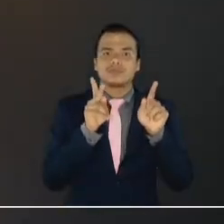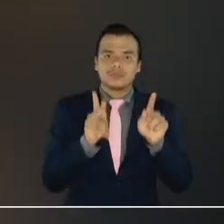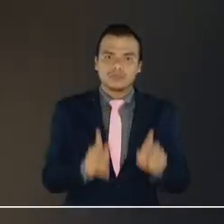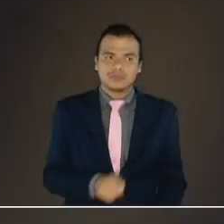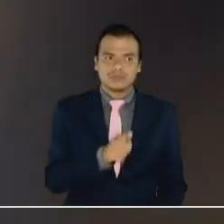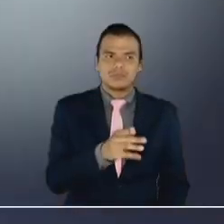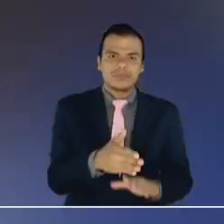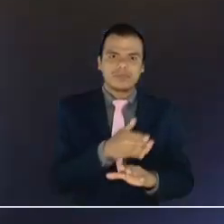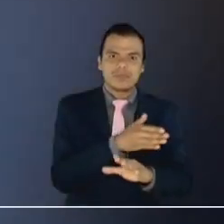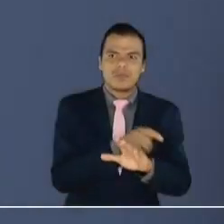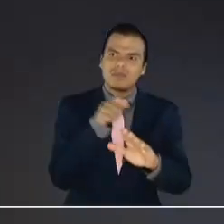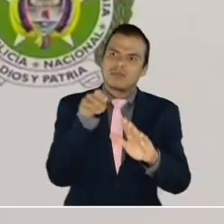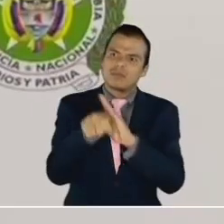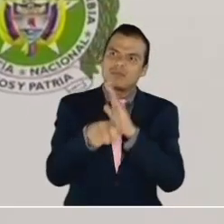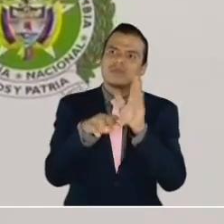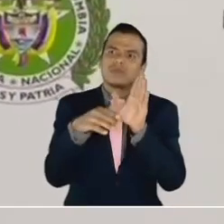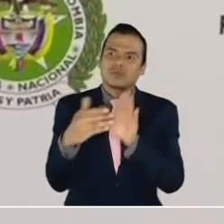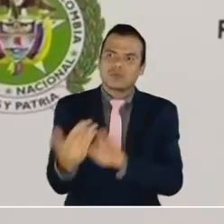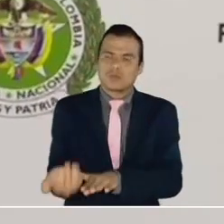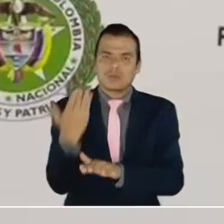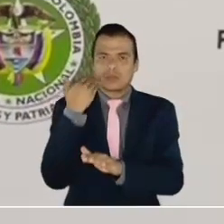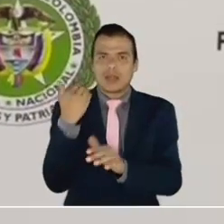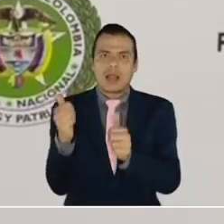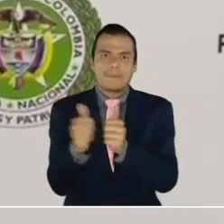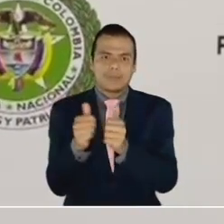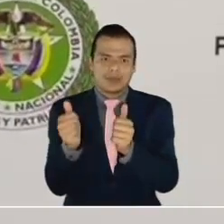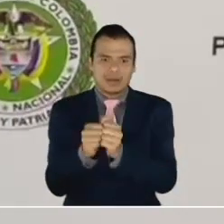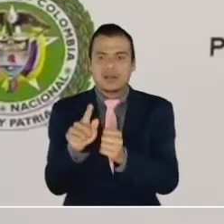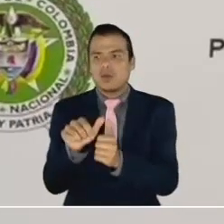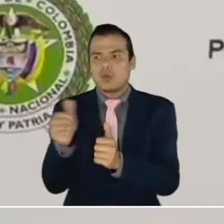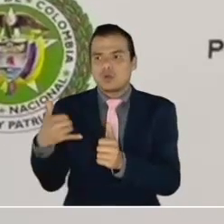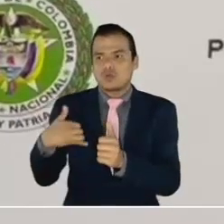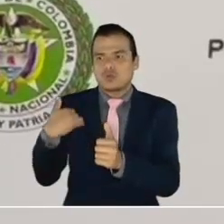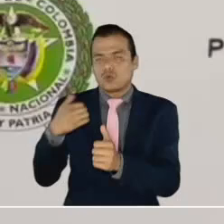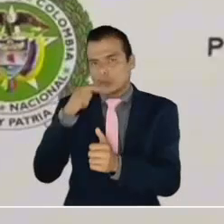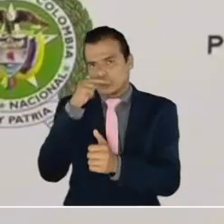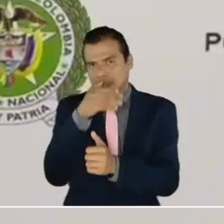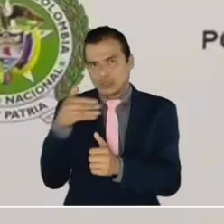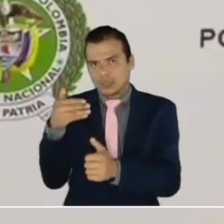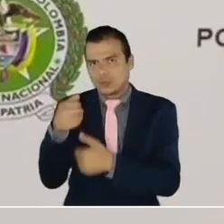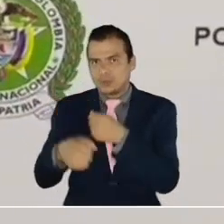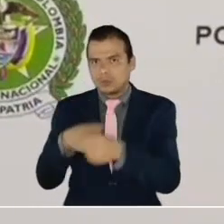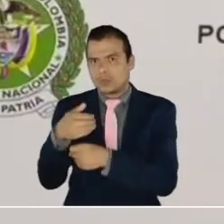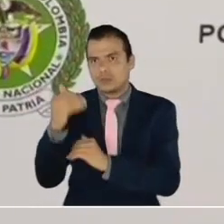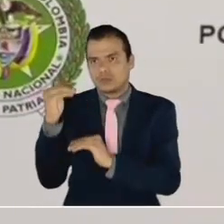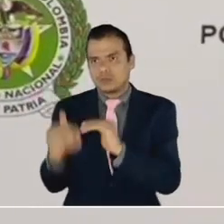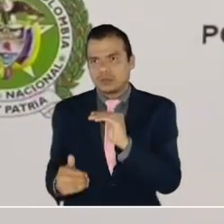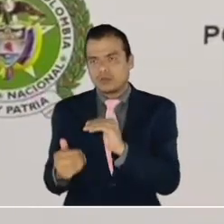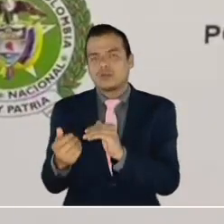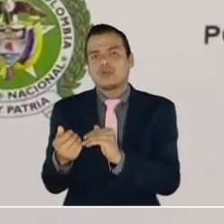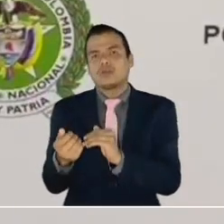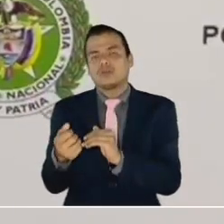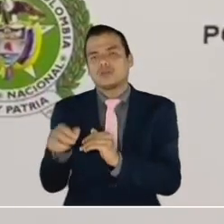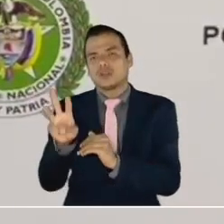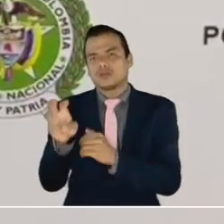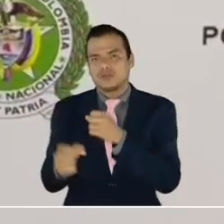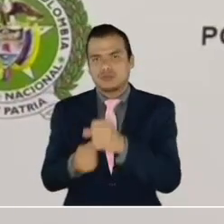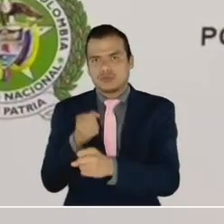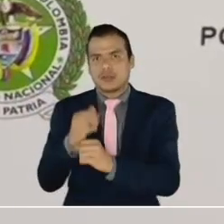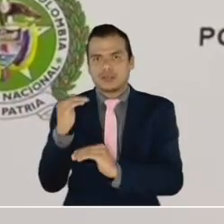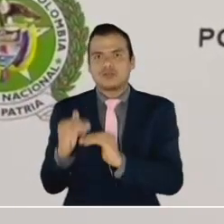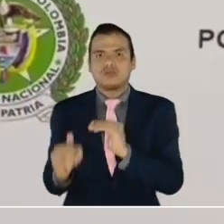pareja e hiriera a 2 menores de edad. Hacia las 7 de la noche aquí en el municipio de Florida, 2 niños menores de edad son